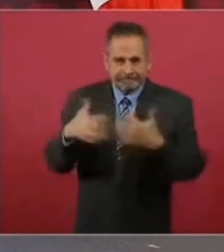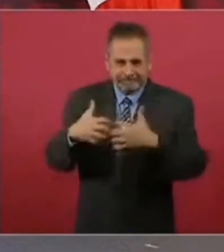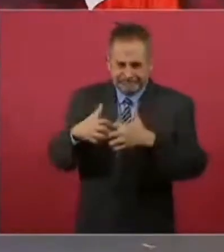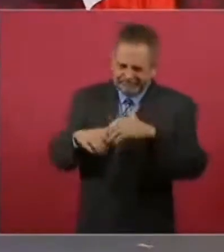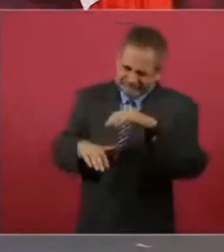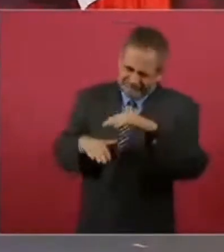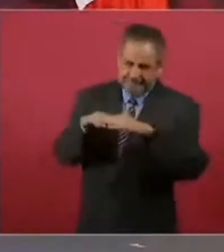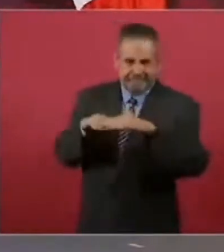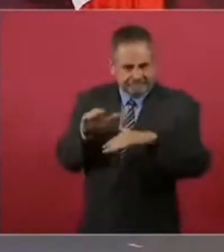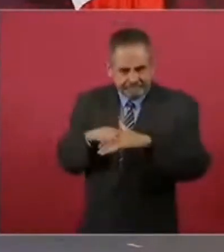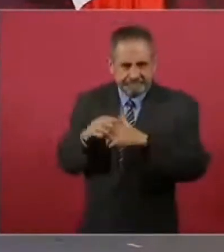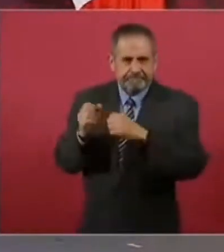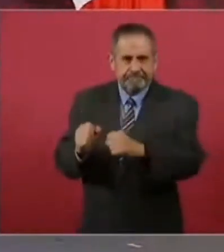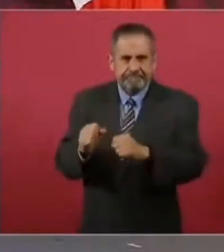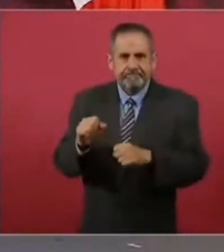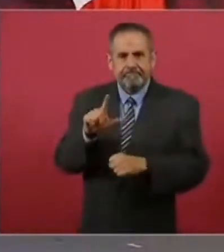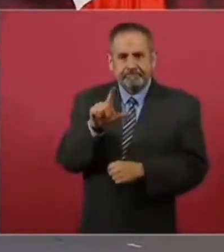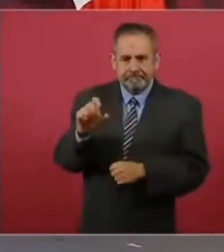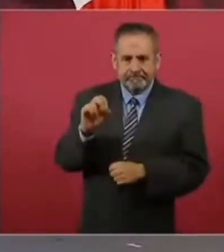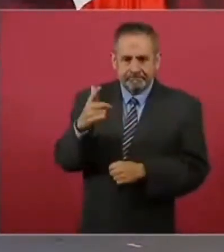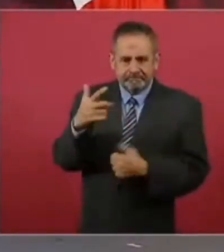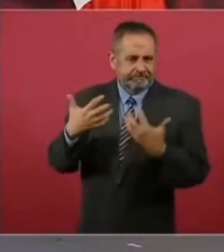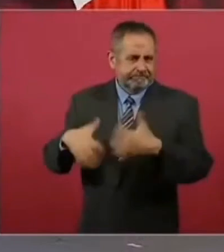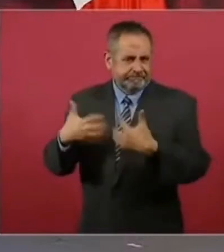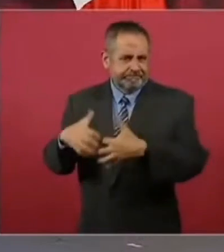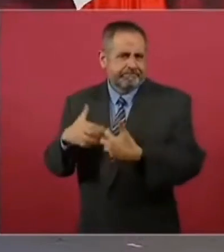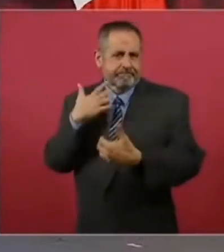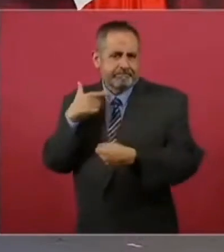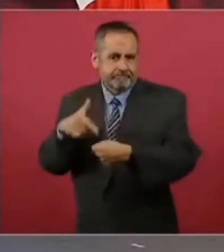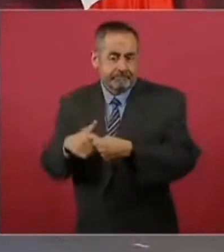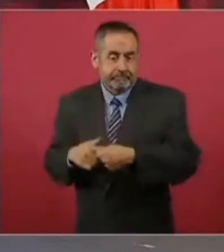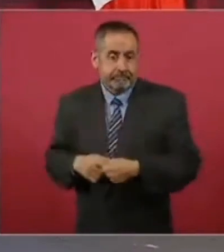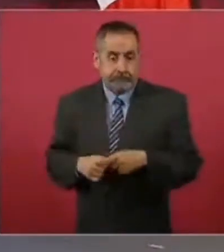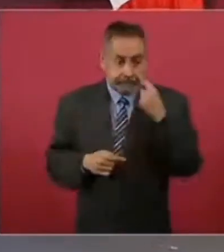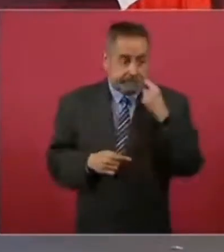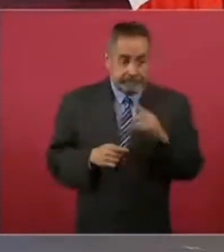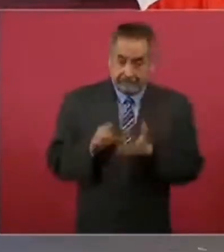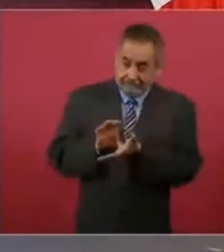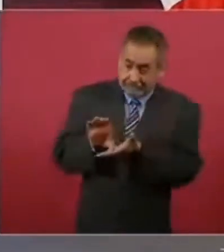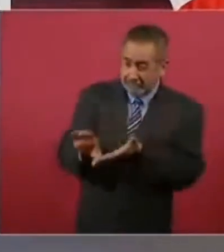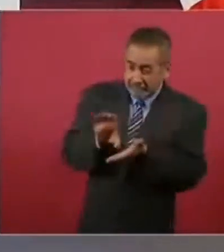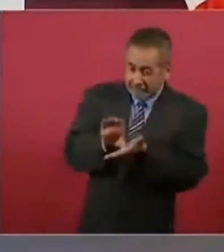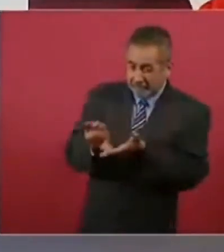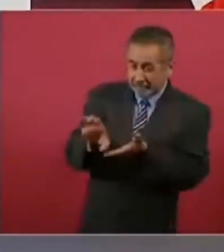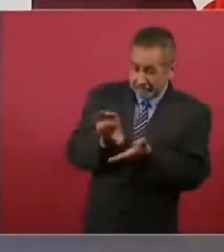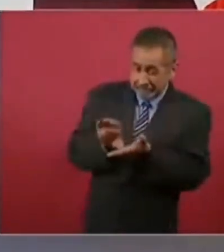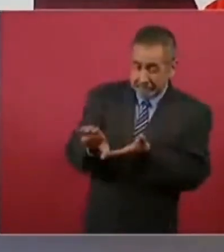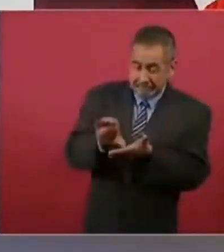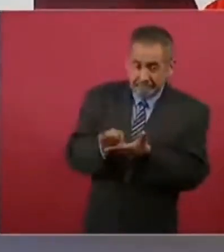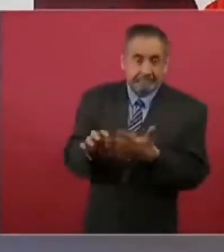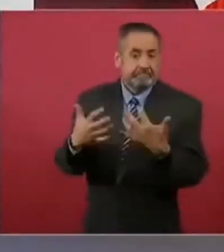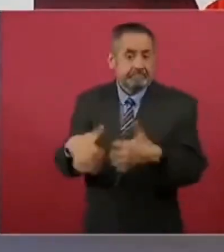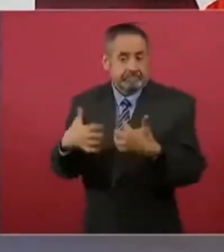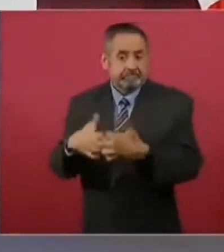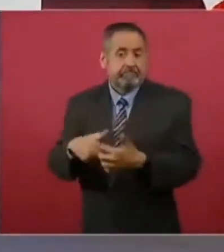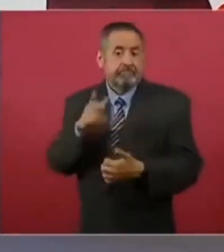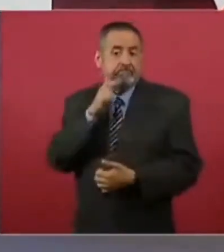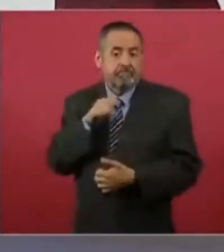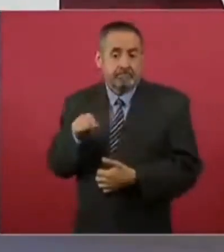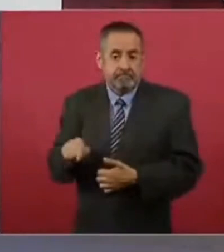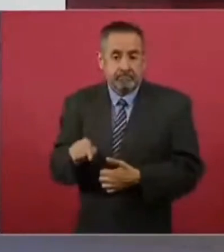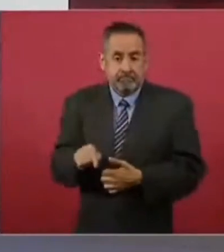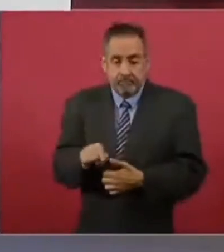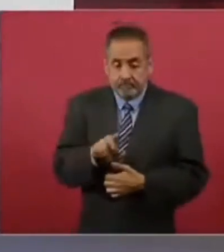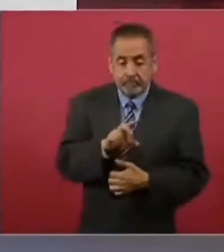refinerías a 707, porque con todo lo que hemos invertido, las pasamos